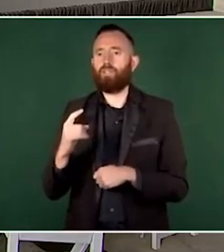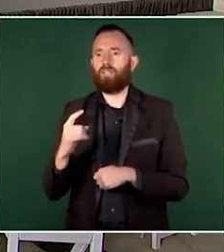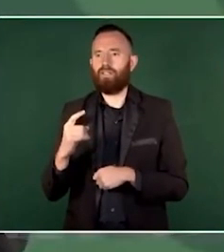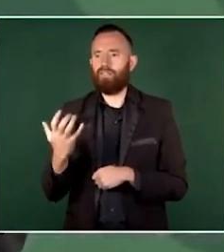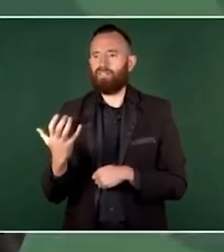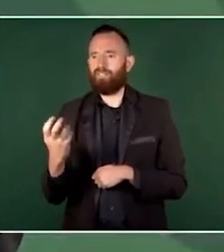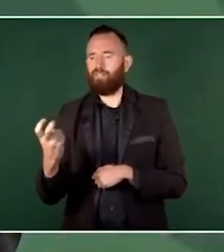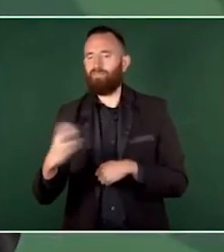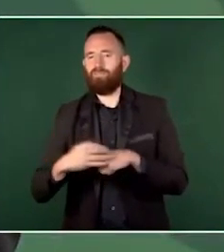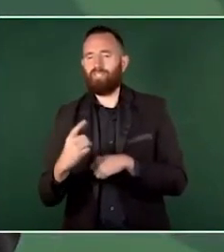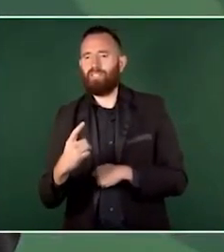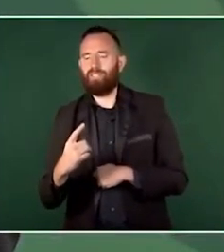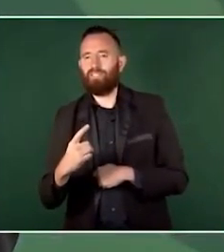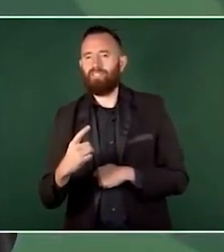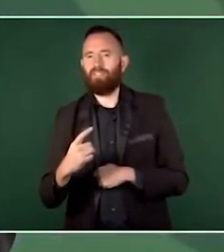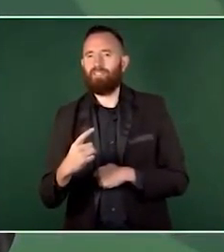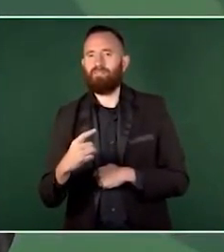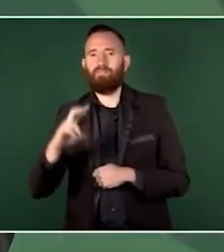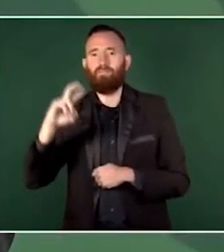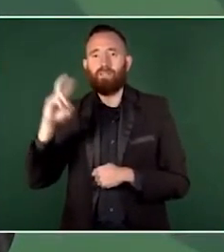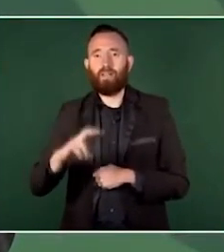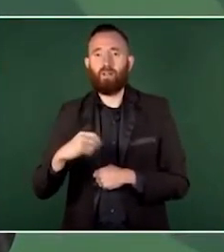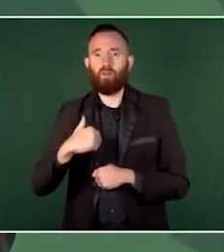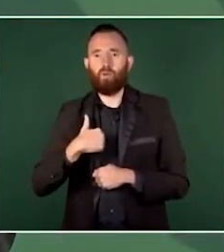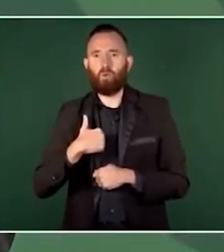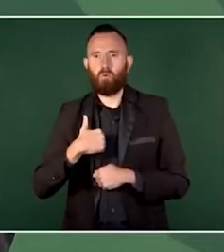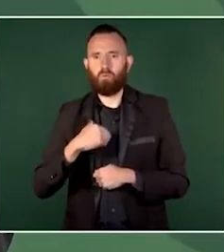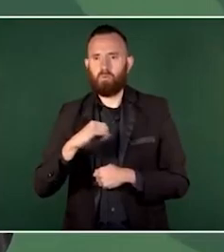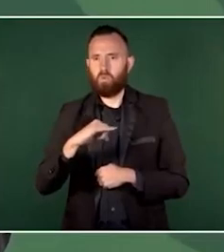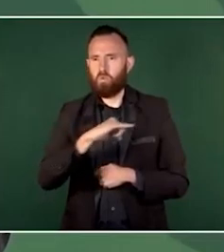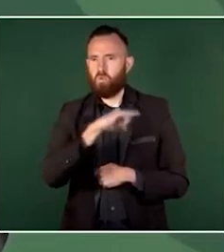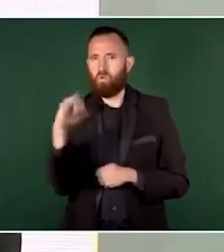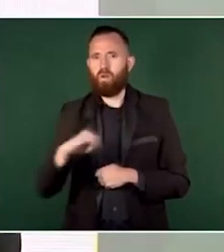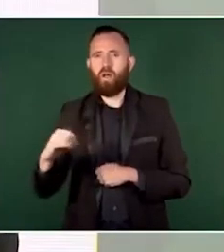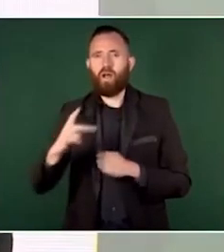Yo nunca he hablado de la familia Junco.